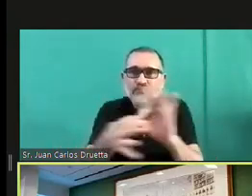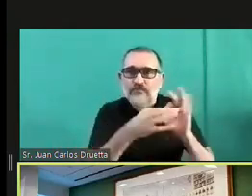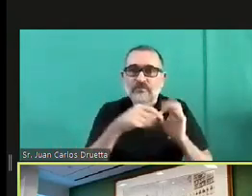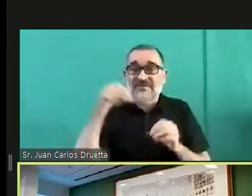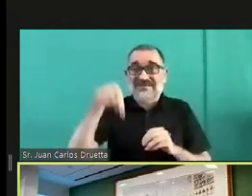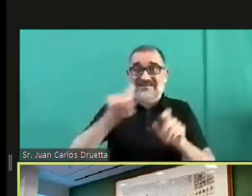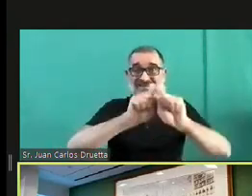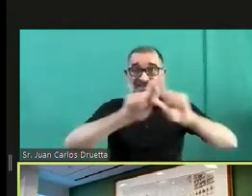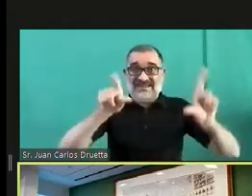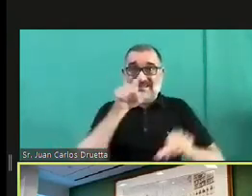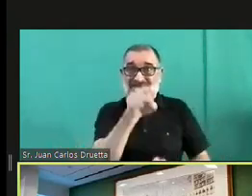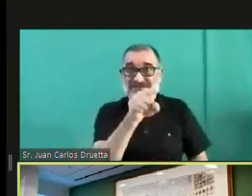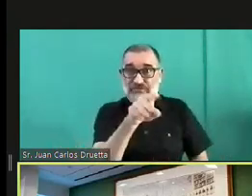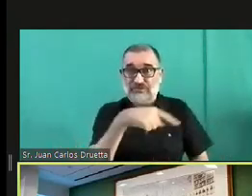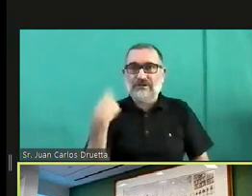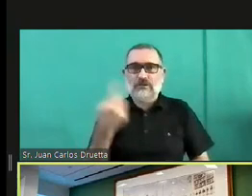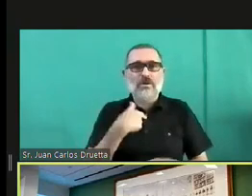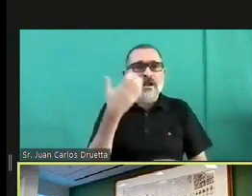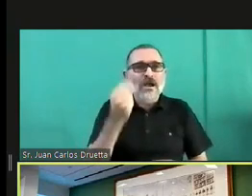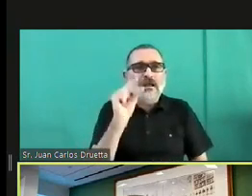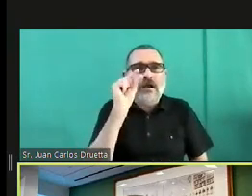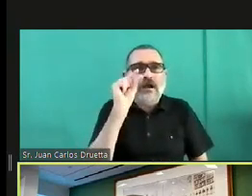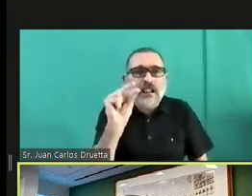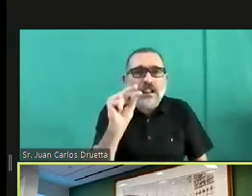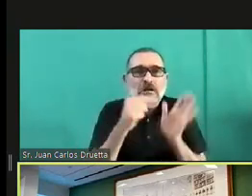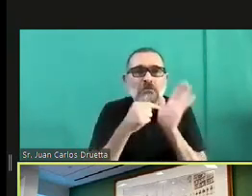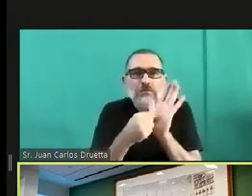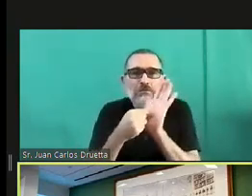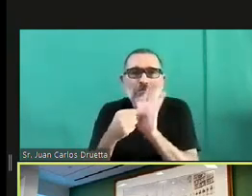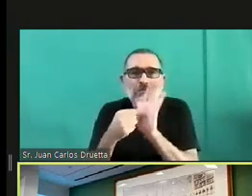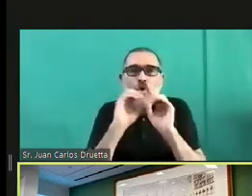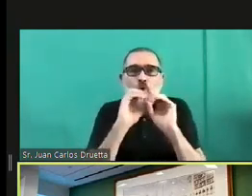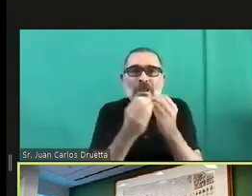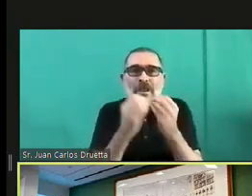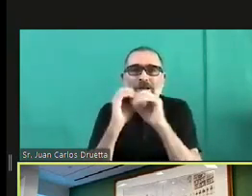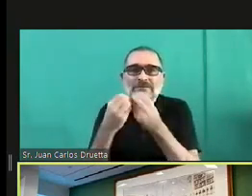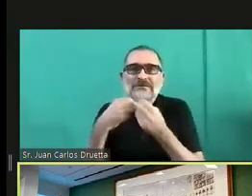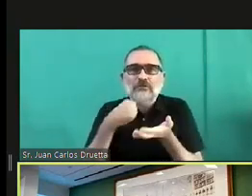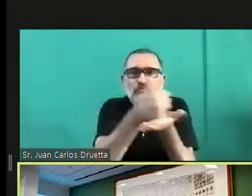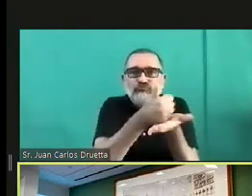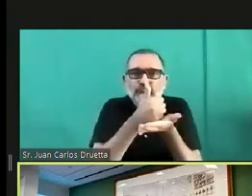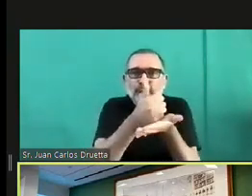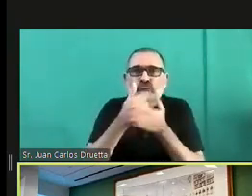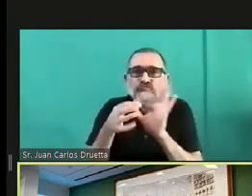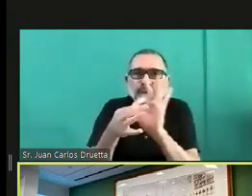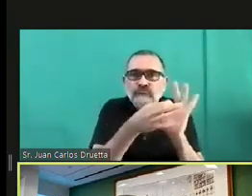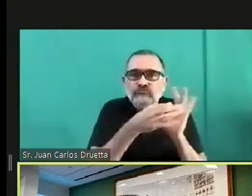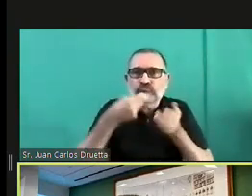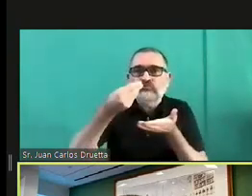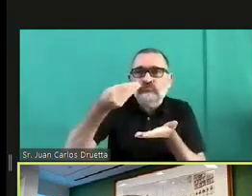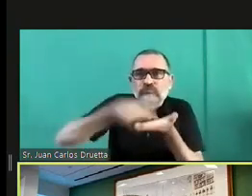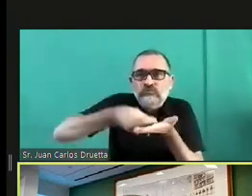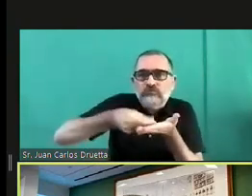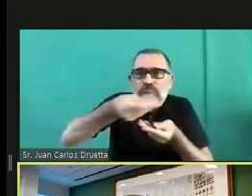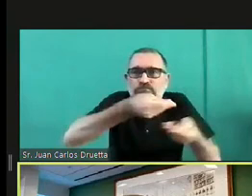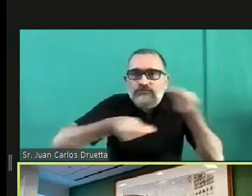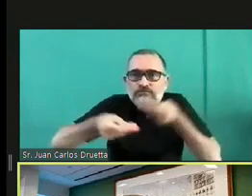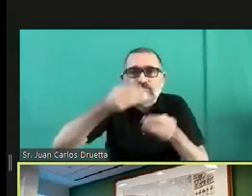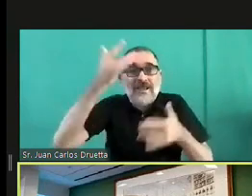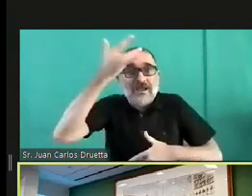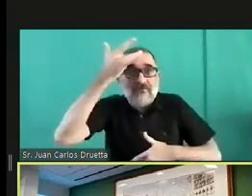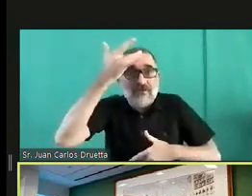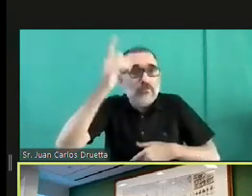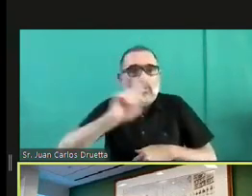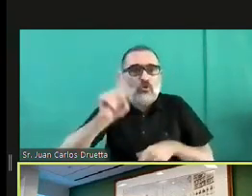civil muy fuerte que exige cambios de política para fortalecer estos cambios y